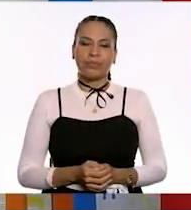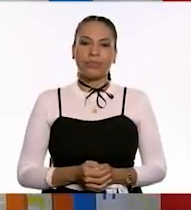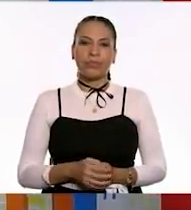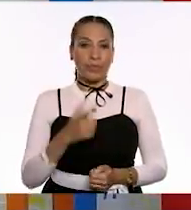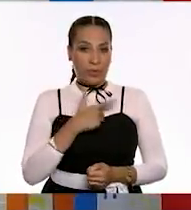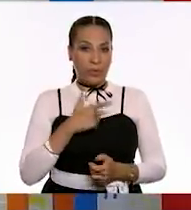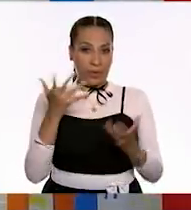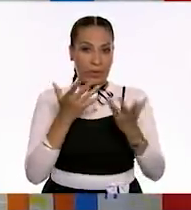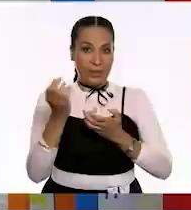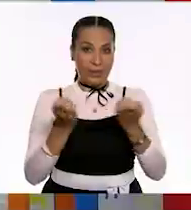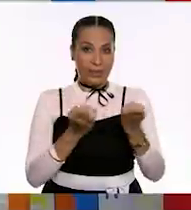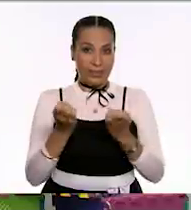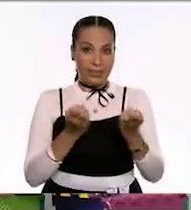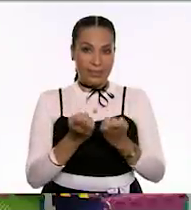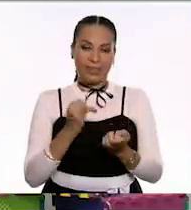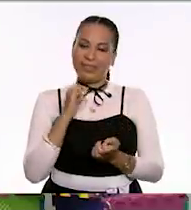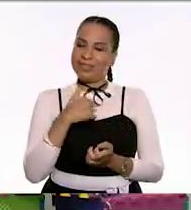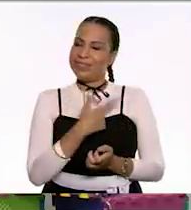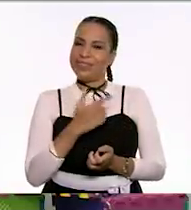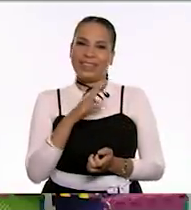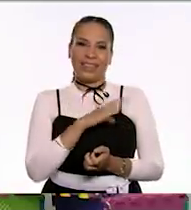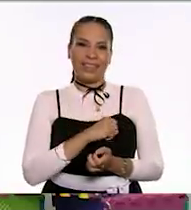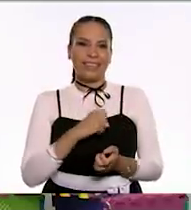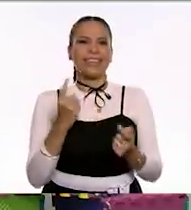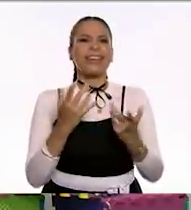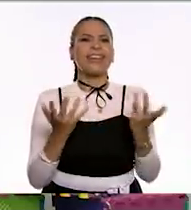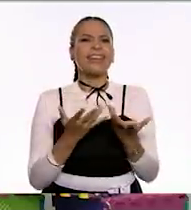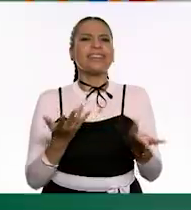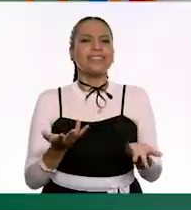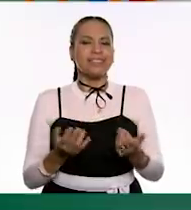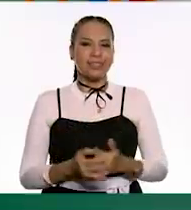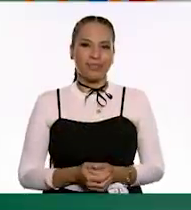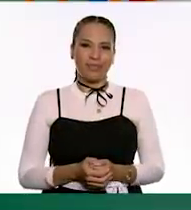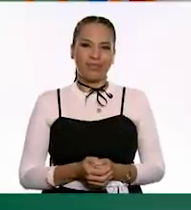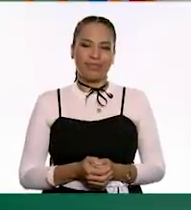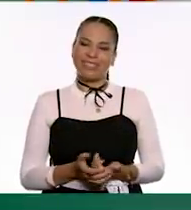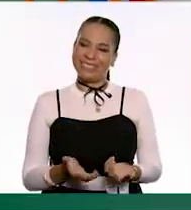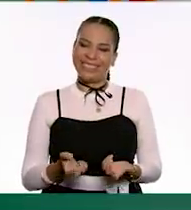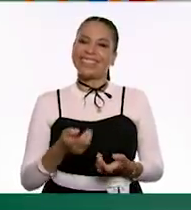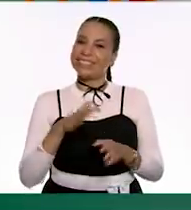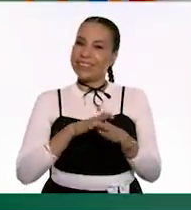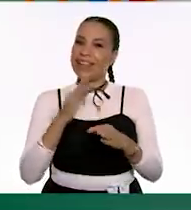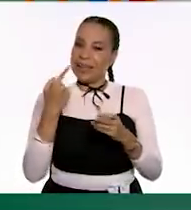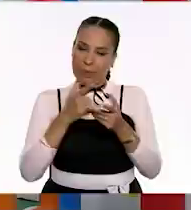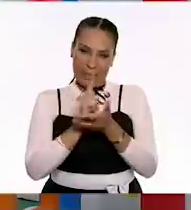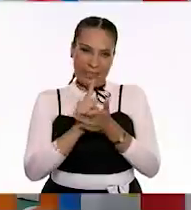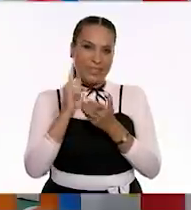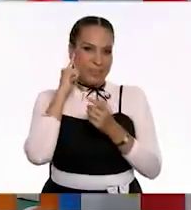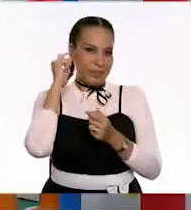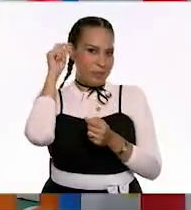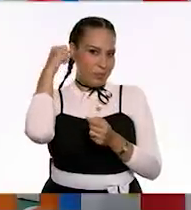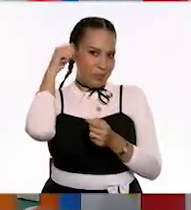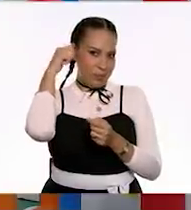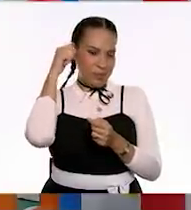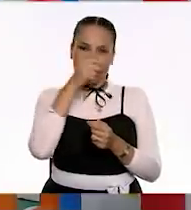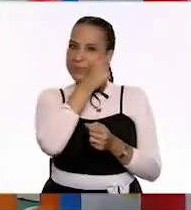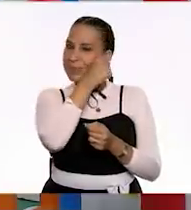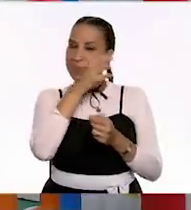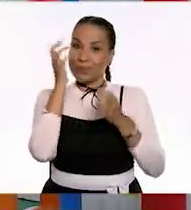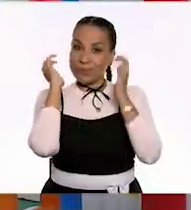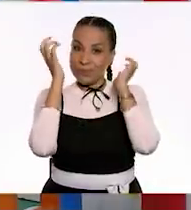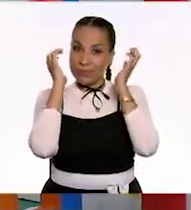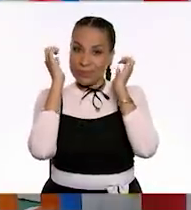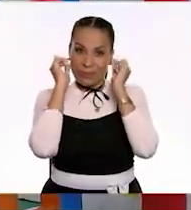¿Te gustaría hacer el ejercicio? Sí, me encantaría. A ver, ¿qué hay que hacer? Bueno, aparte de limpiarse muy bien los oídos cuando uno se